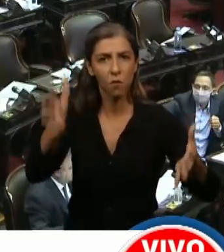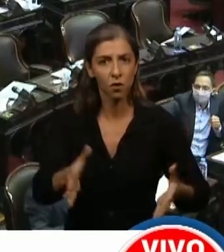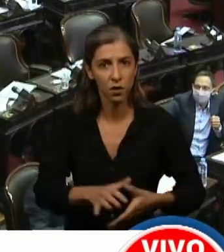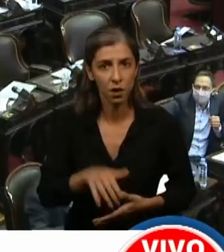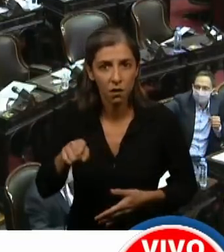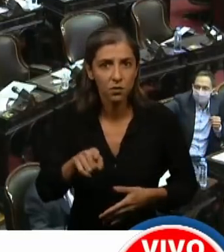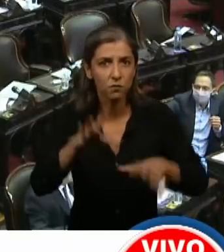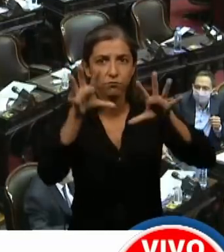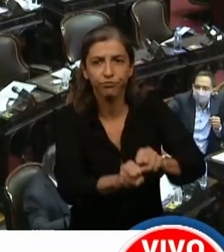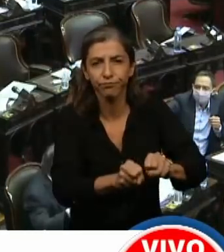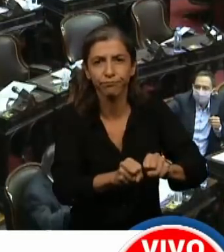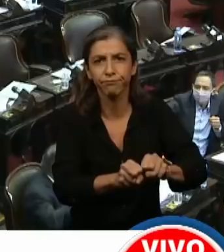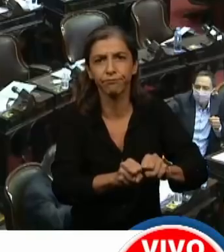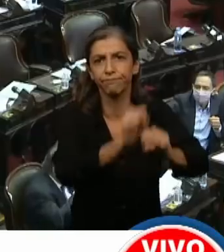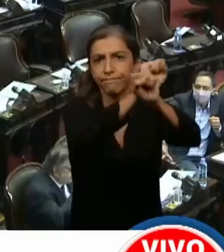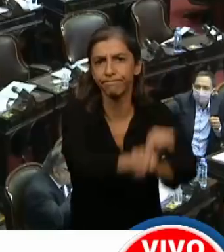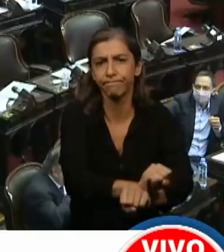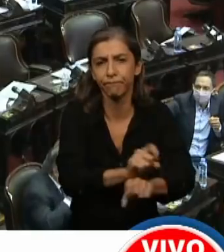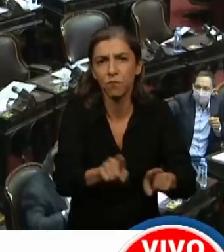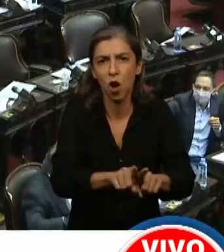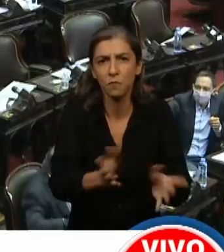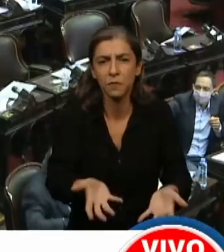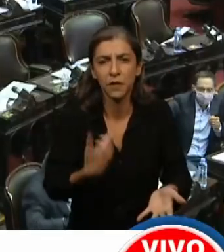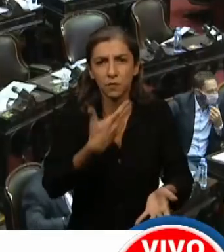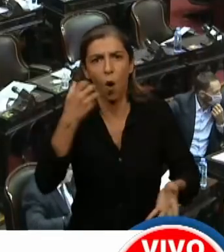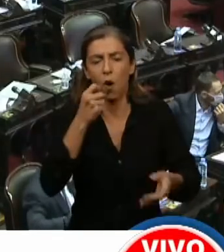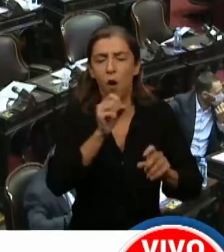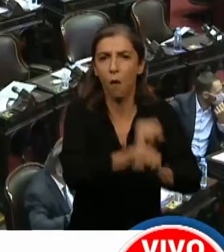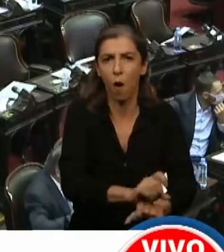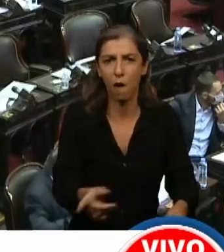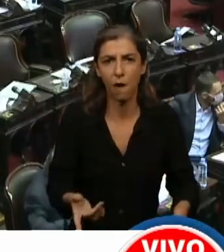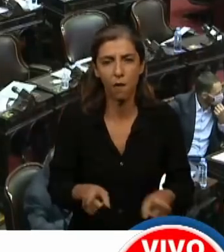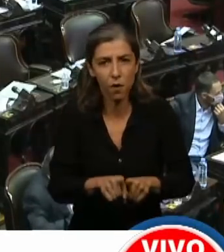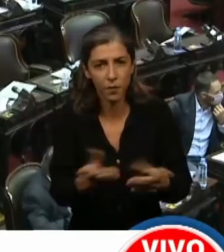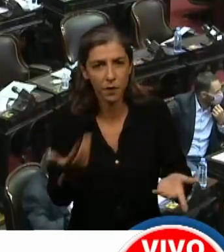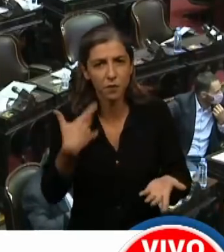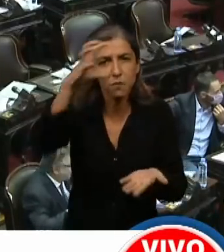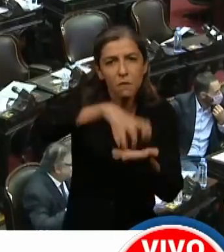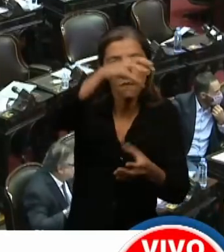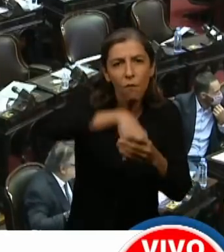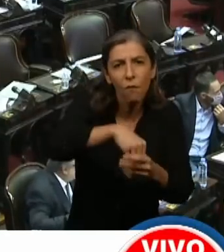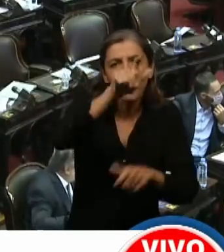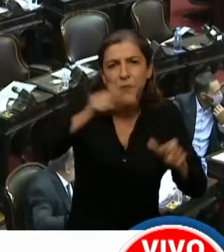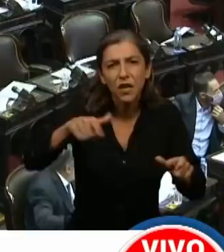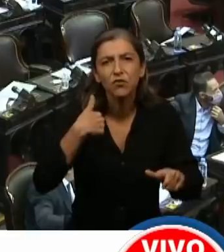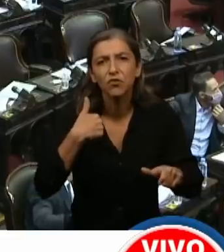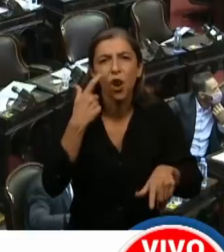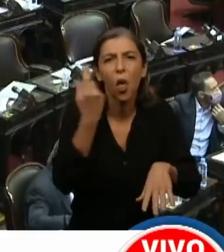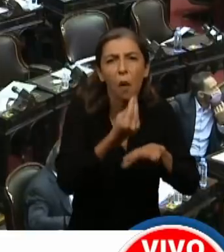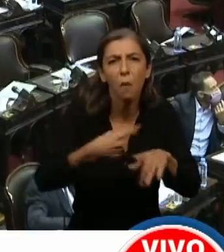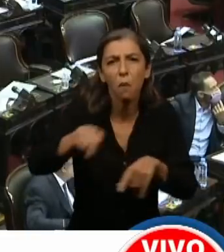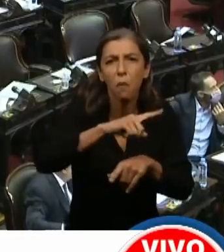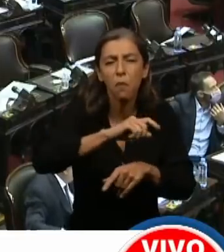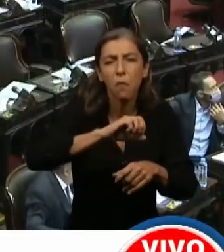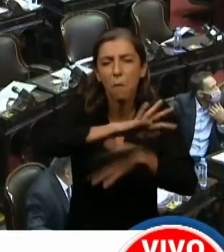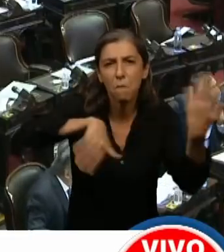de personas, privándolos de la libertad, haciendo convivir COVID positivo con negativos,